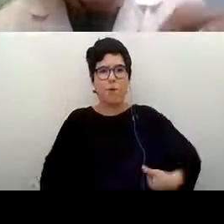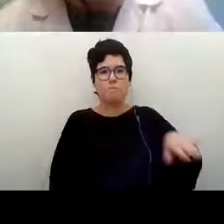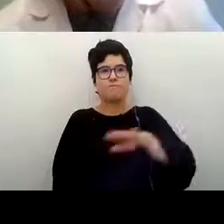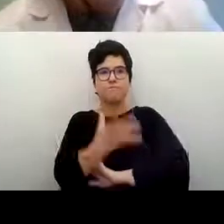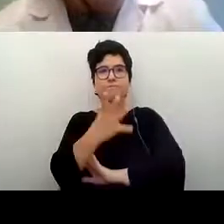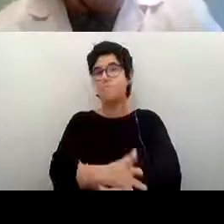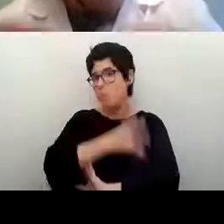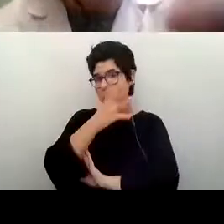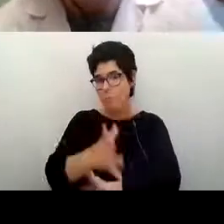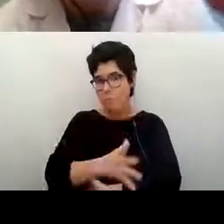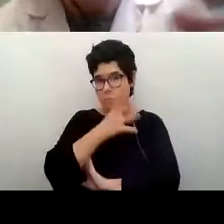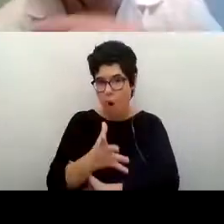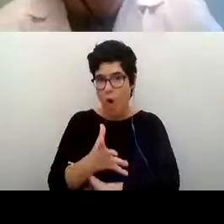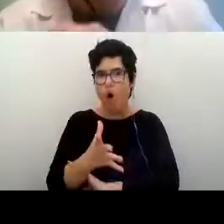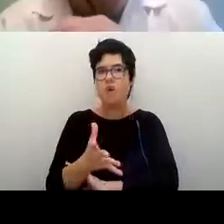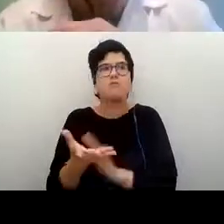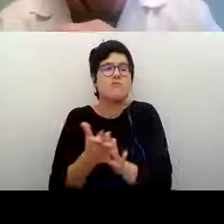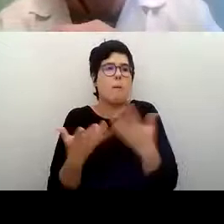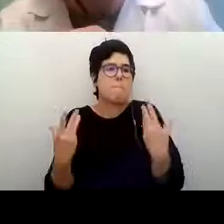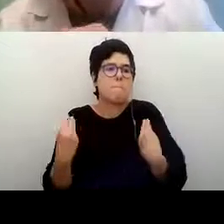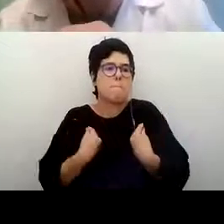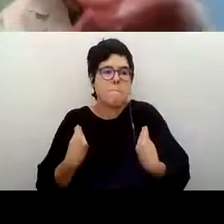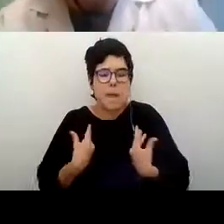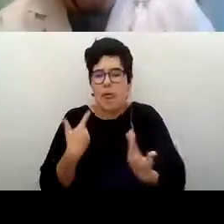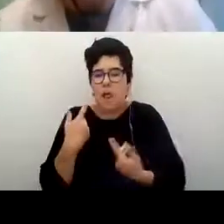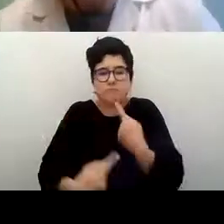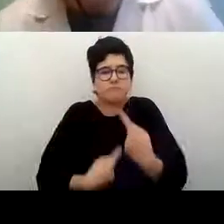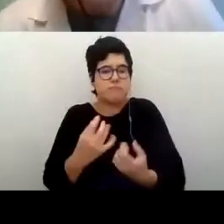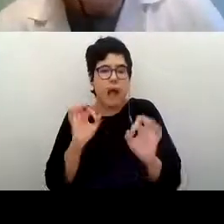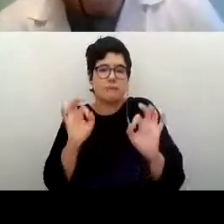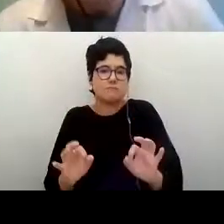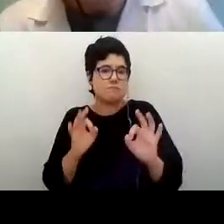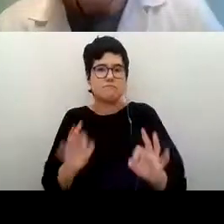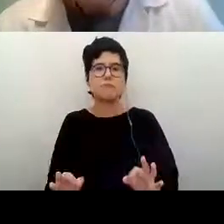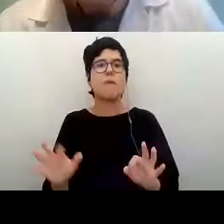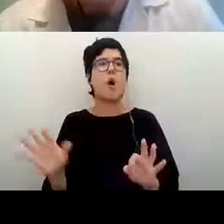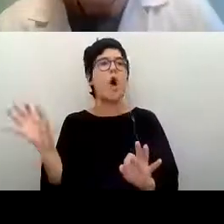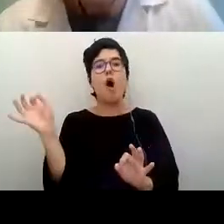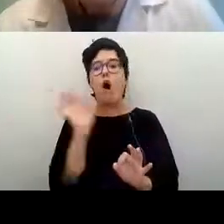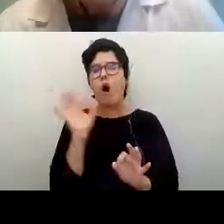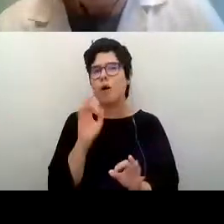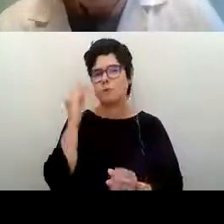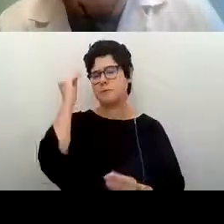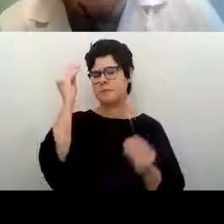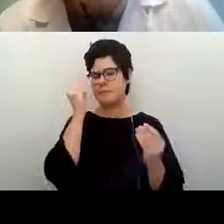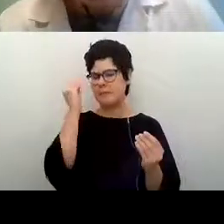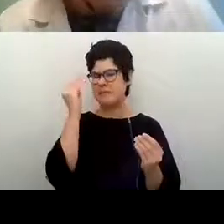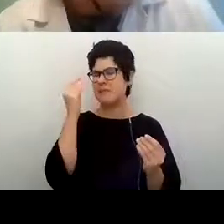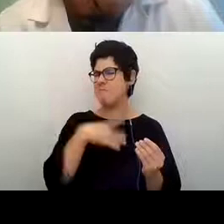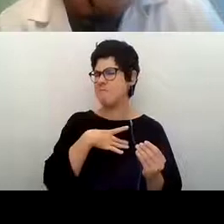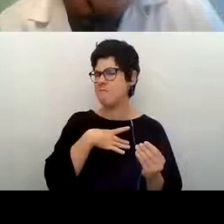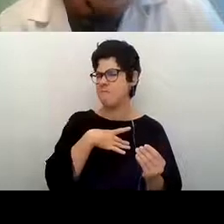son los avatares de la vida o las vicisitudes de la vida y cuándo hemos de pensar en algo más